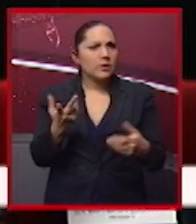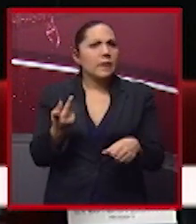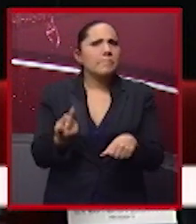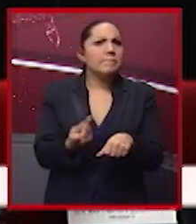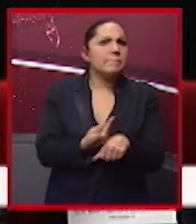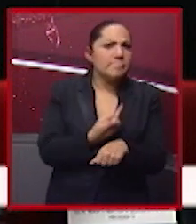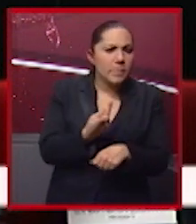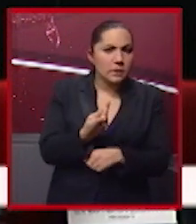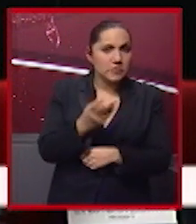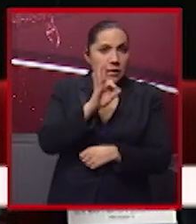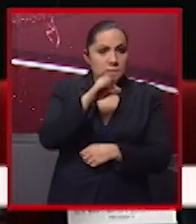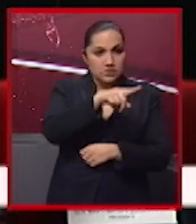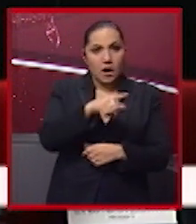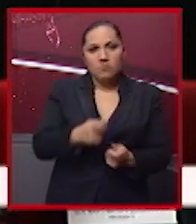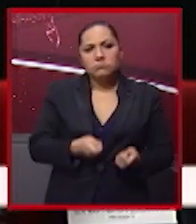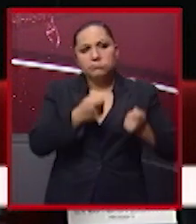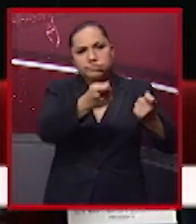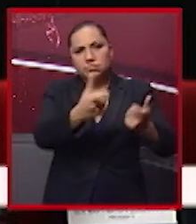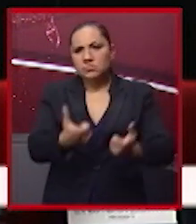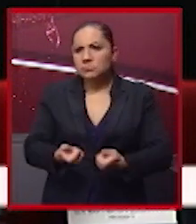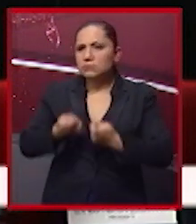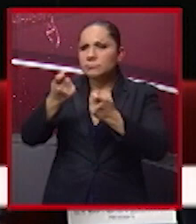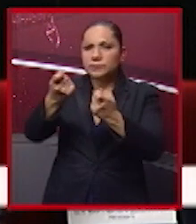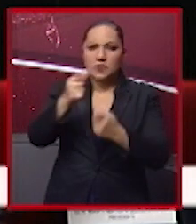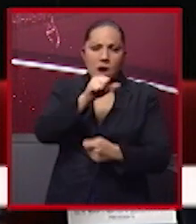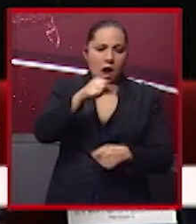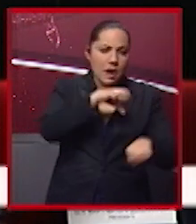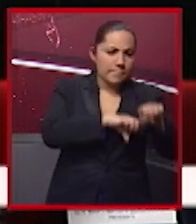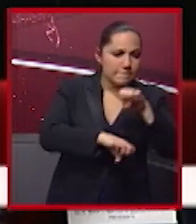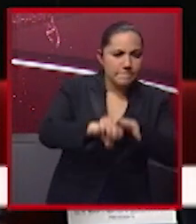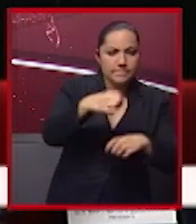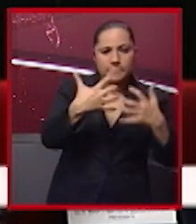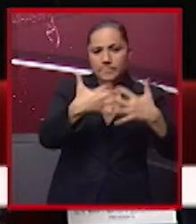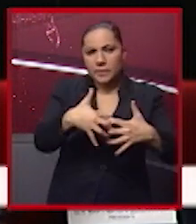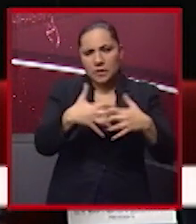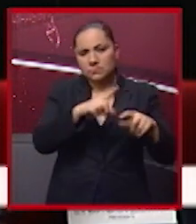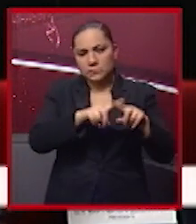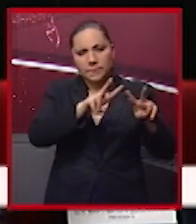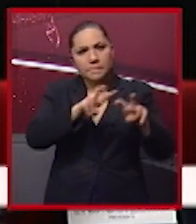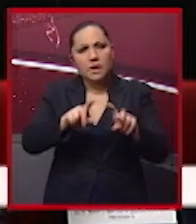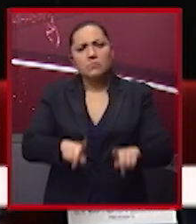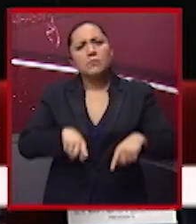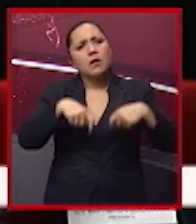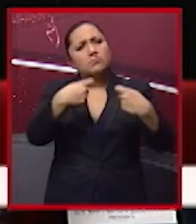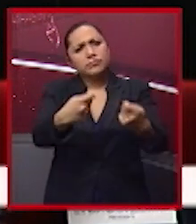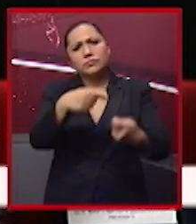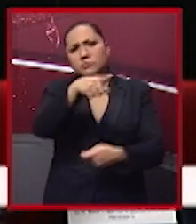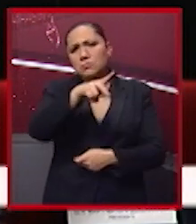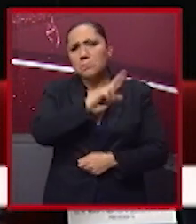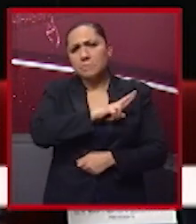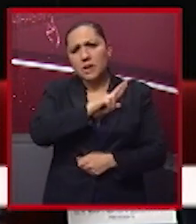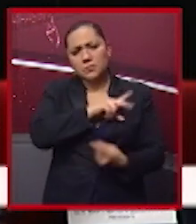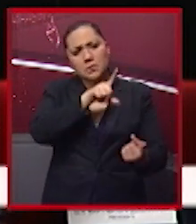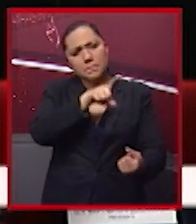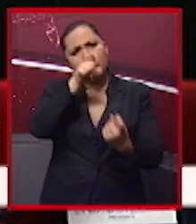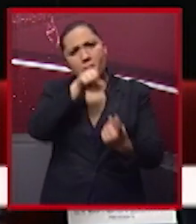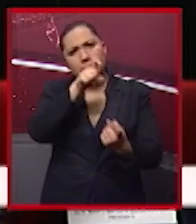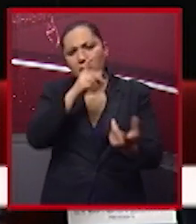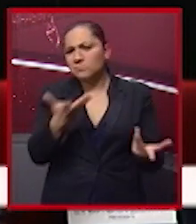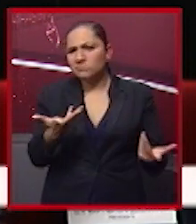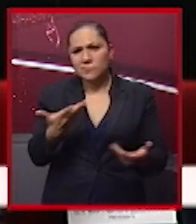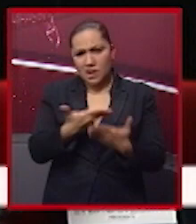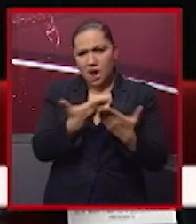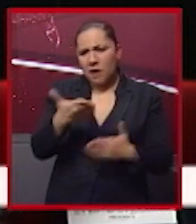de las privatizaciones. La paz y la tranquilidad son anhelos de una sociedad que ansía más armonía